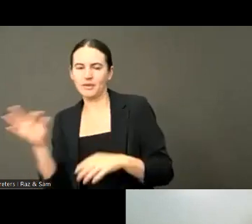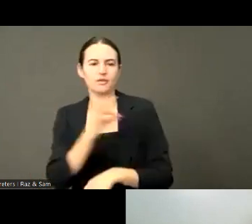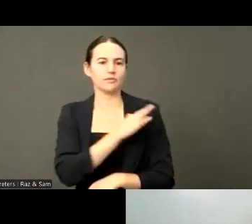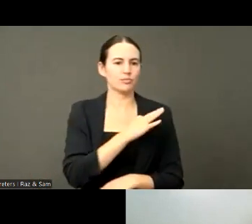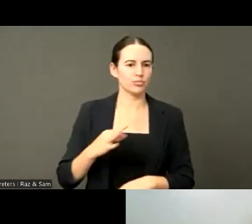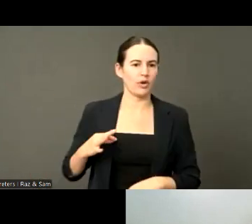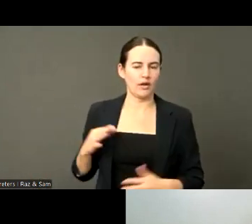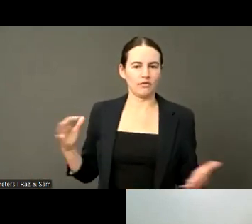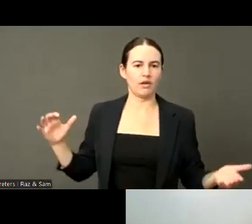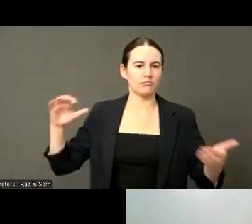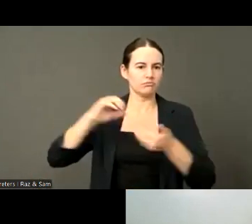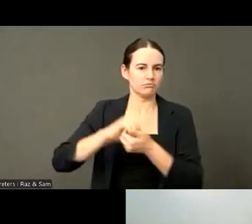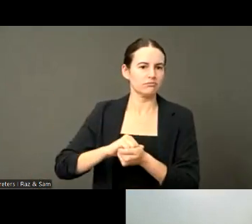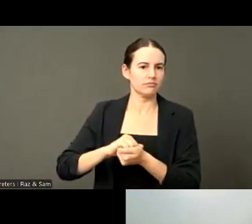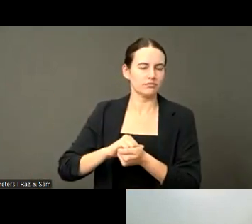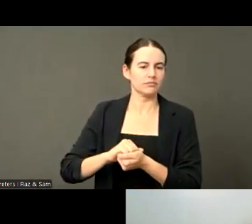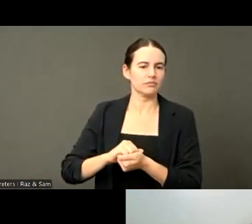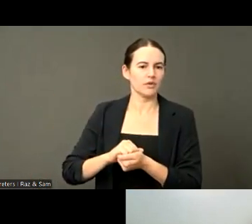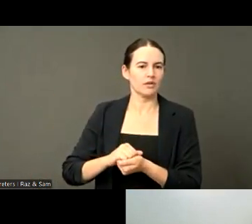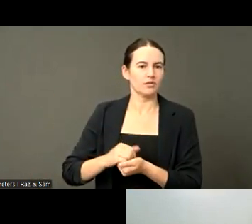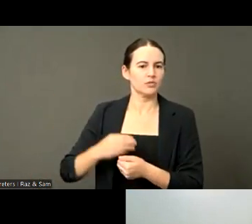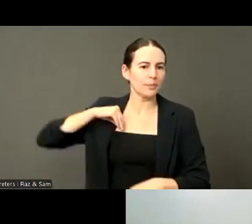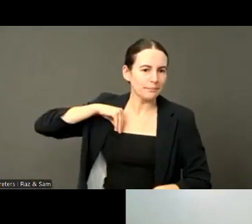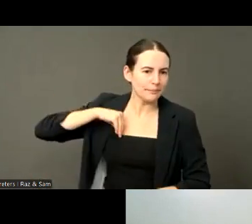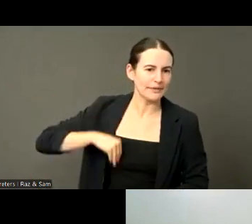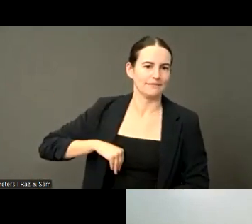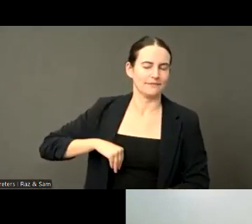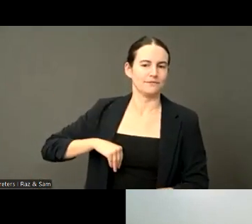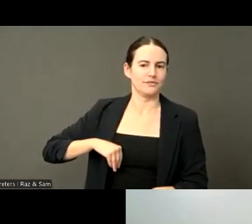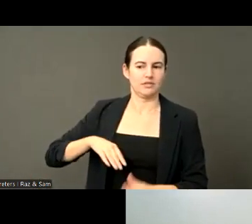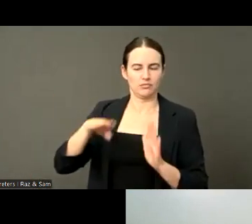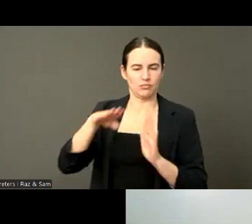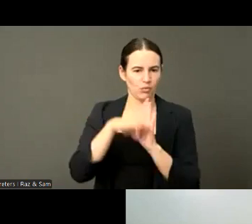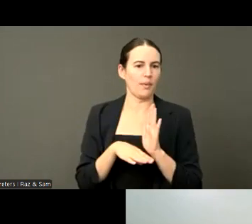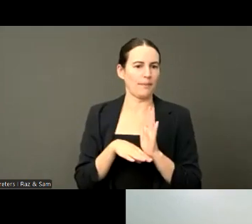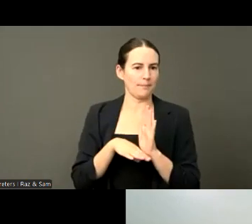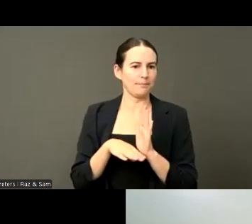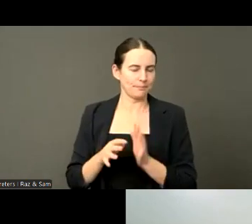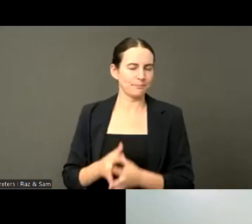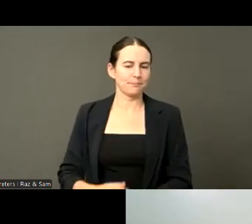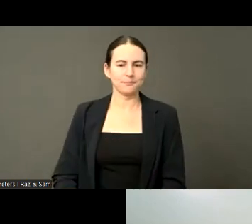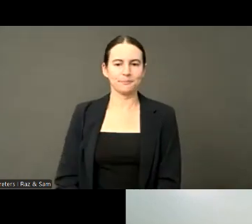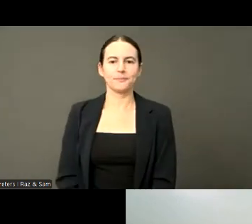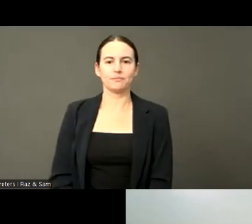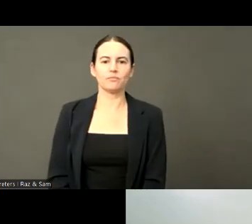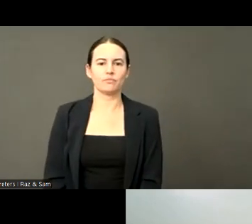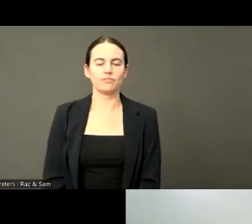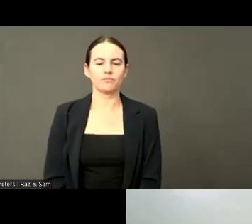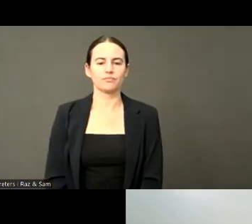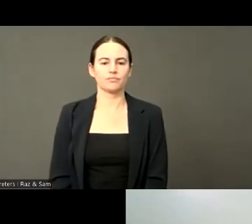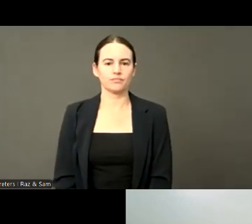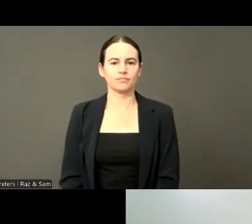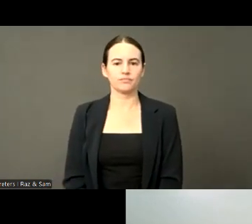Brasil Saudável nessa interface, especialmente do Complexo Industrial da Saúde.